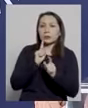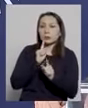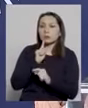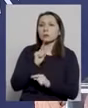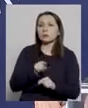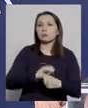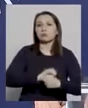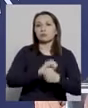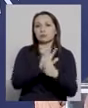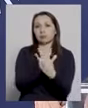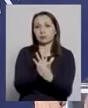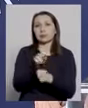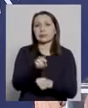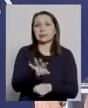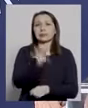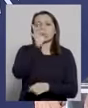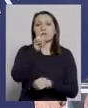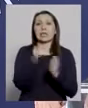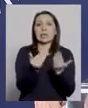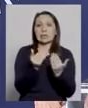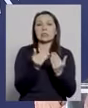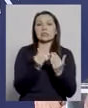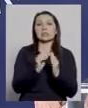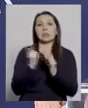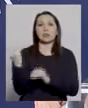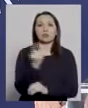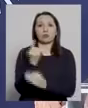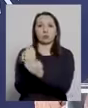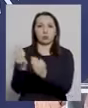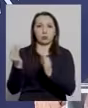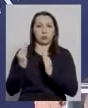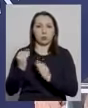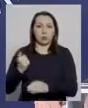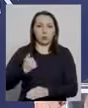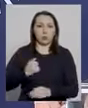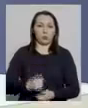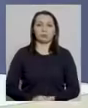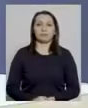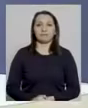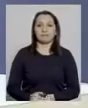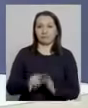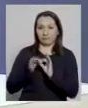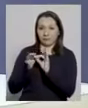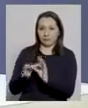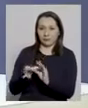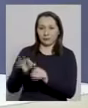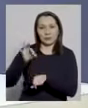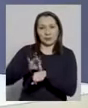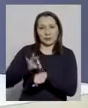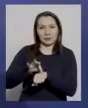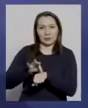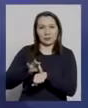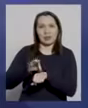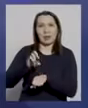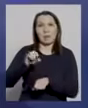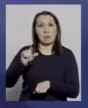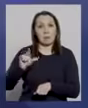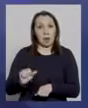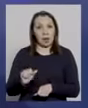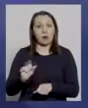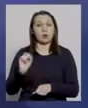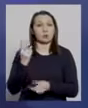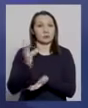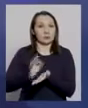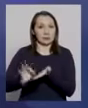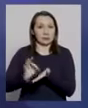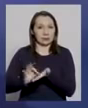COVID positivo y necesitan realizar su aislamiento. Muchas gracias, doctora Paula Daza,